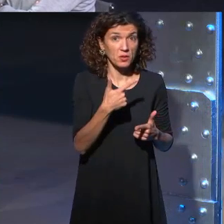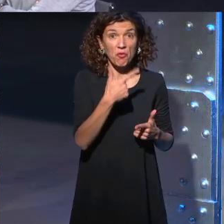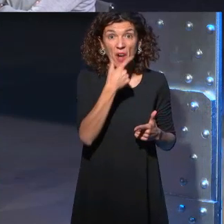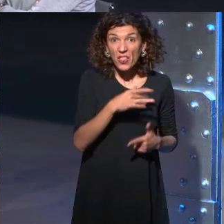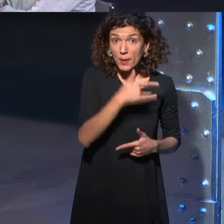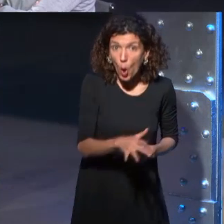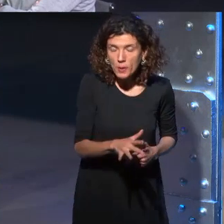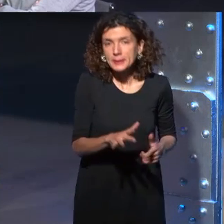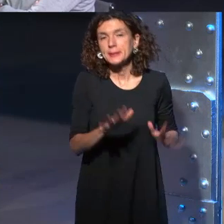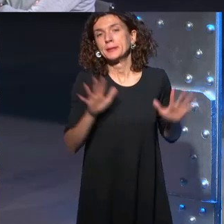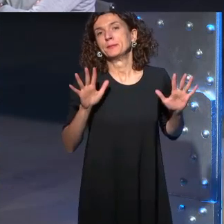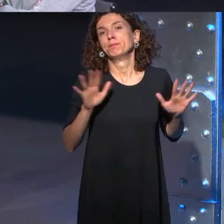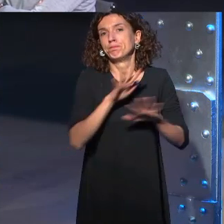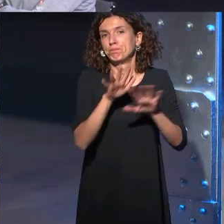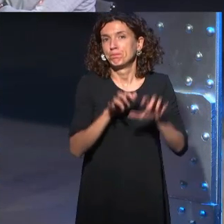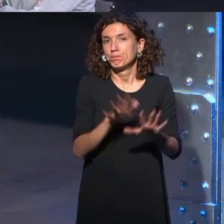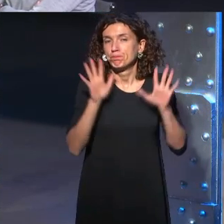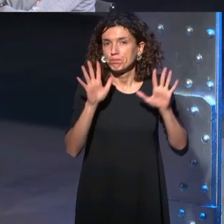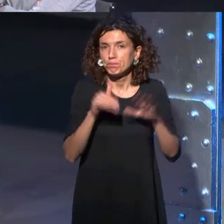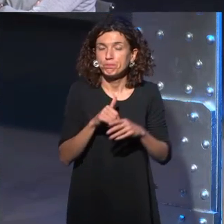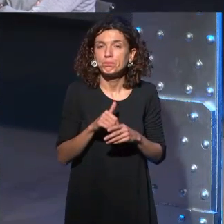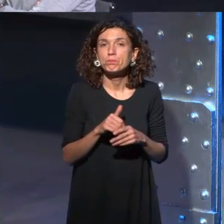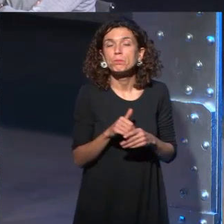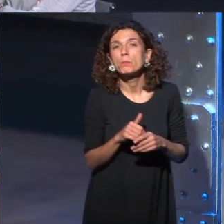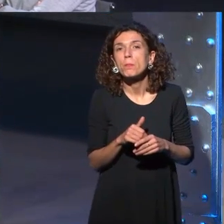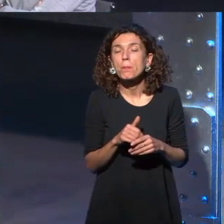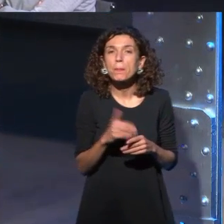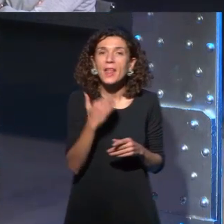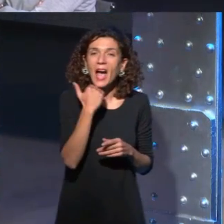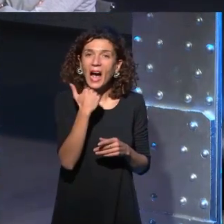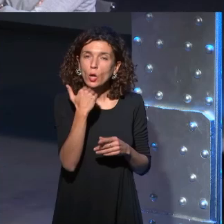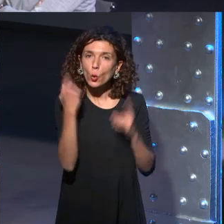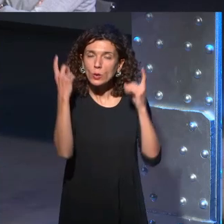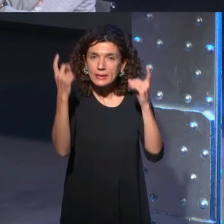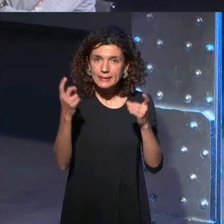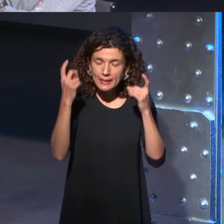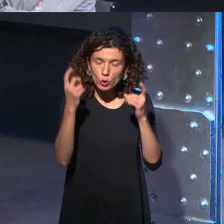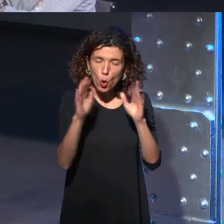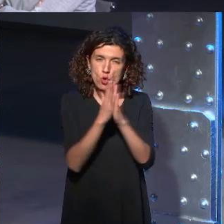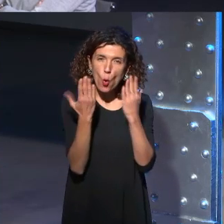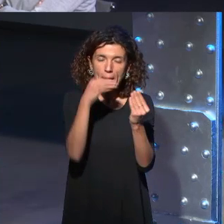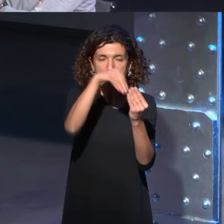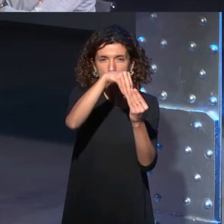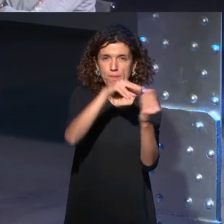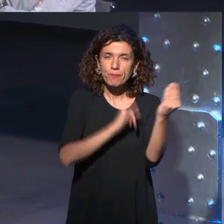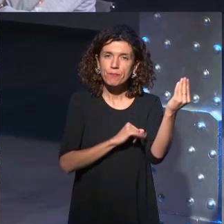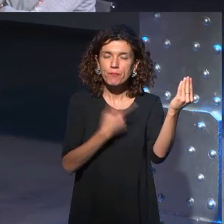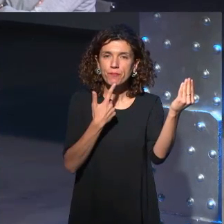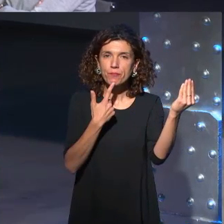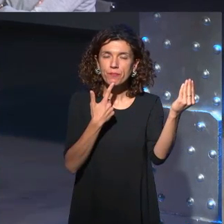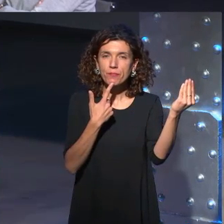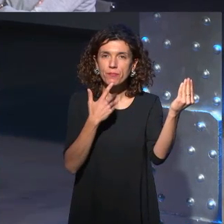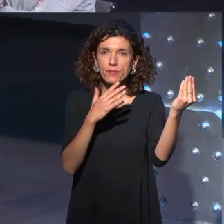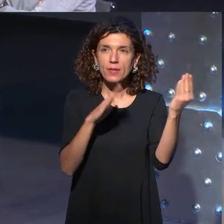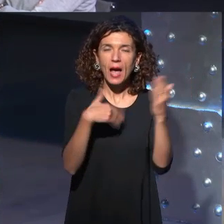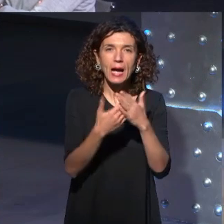perdón. Entonces sí, es algo que intenta hacer la novela, es hasta dónde